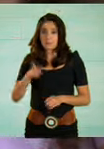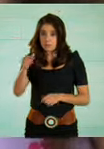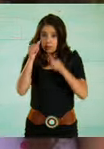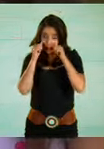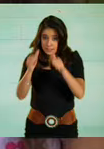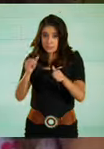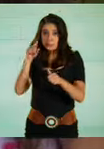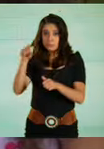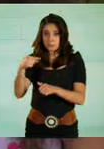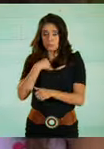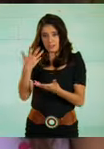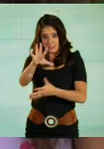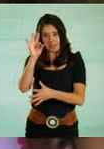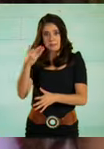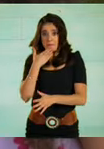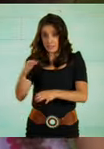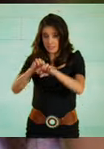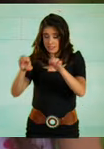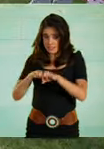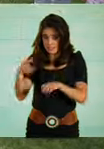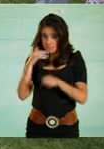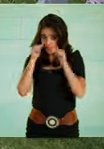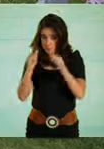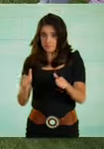Pon atención, que yo escojo muy bien los equipos.